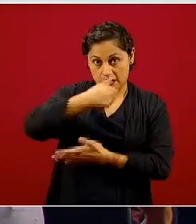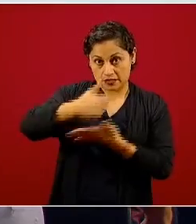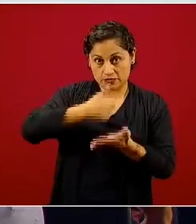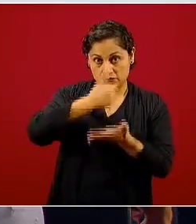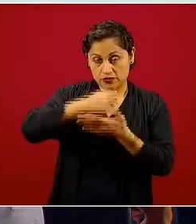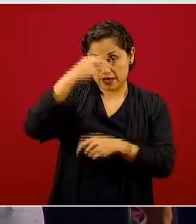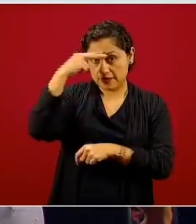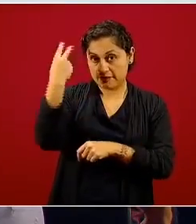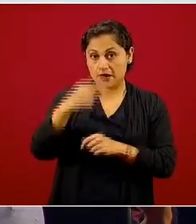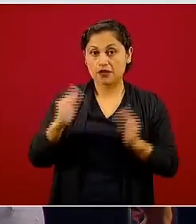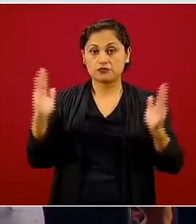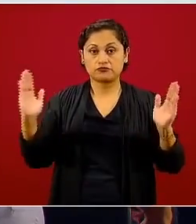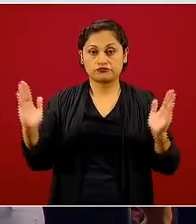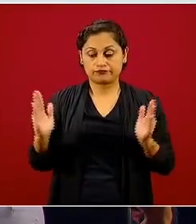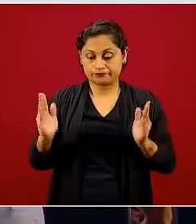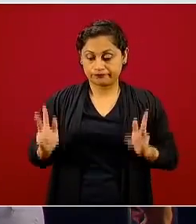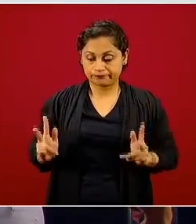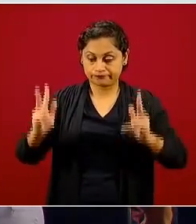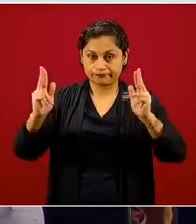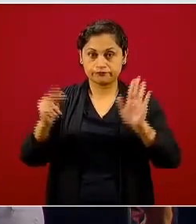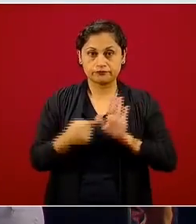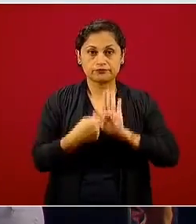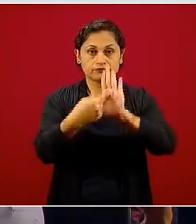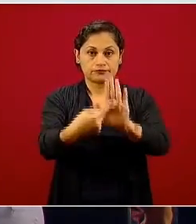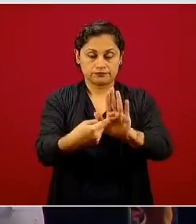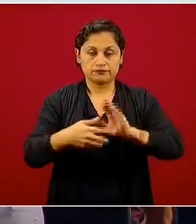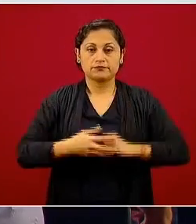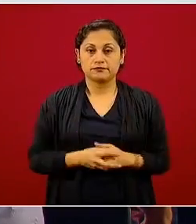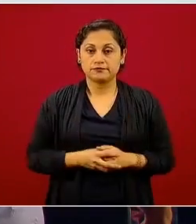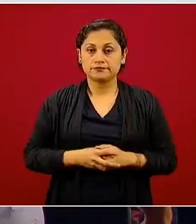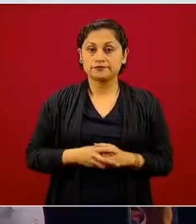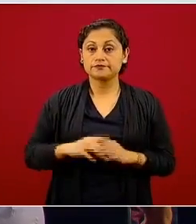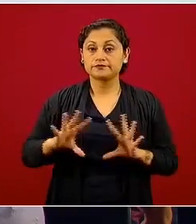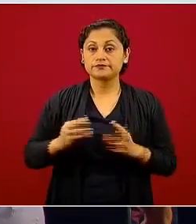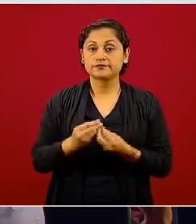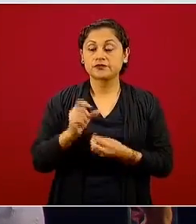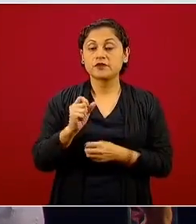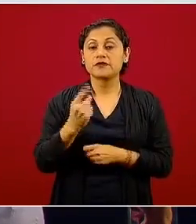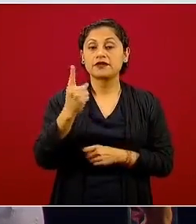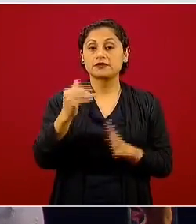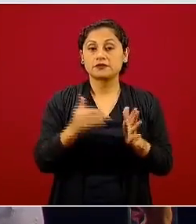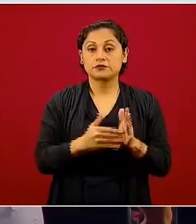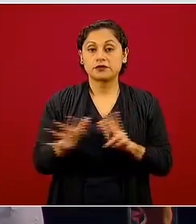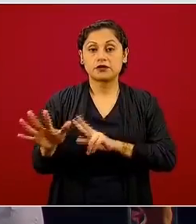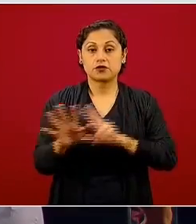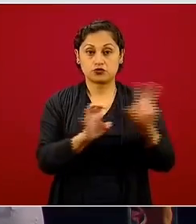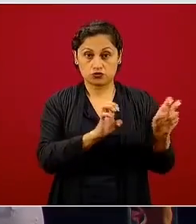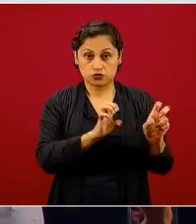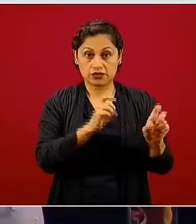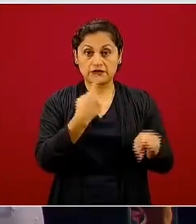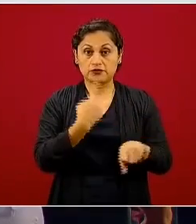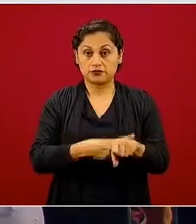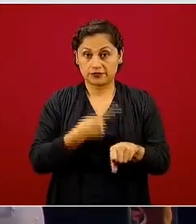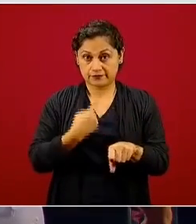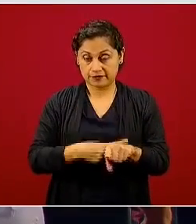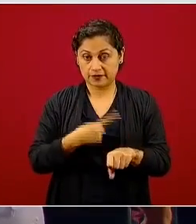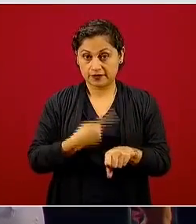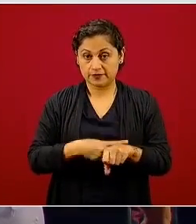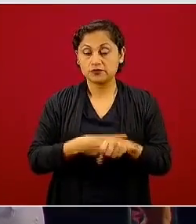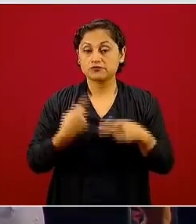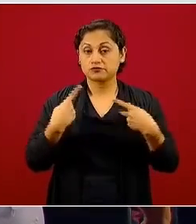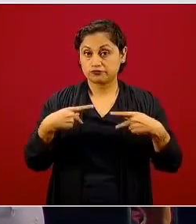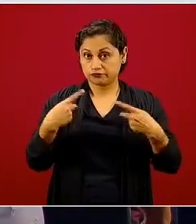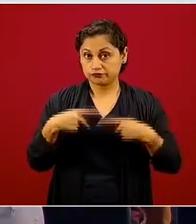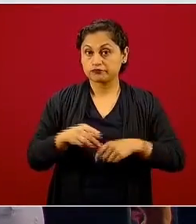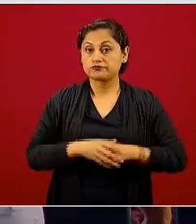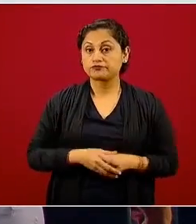el 13 de mayo en el Valle de México. Está con 21.800 casos y se estima que habríamos tenido